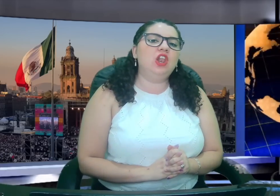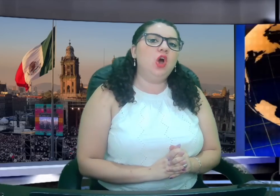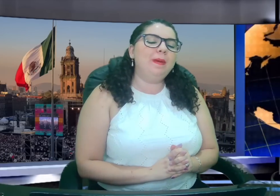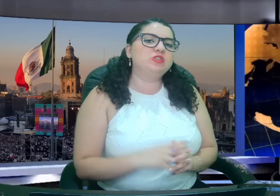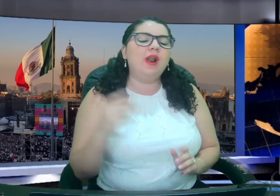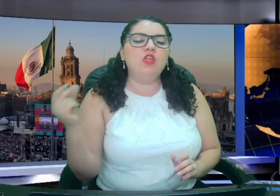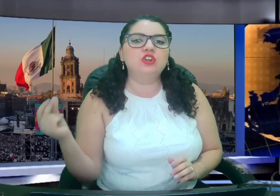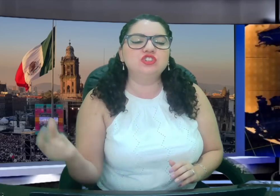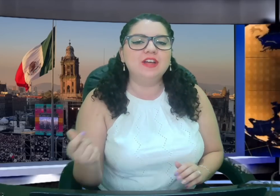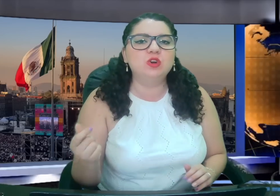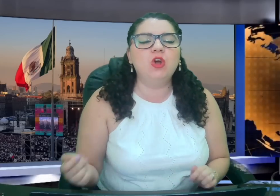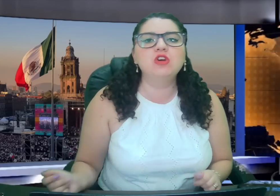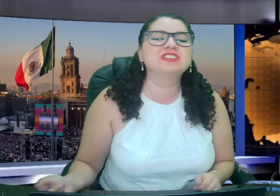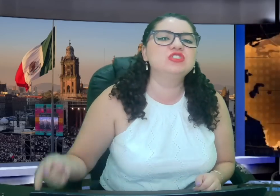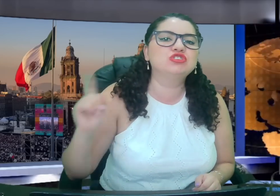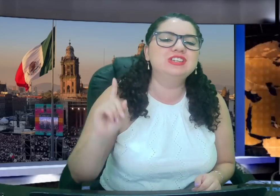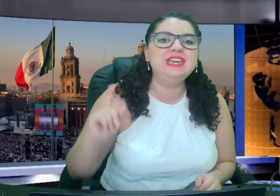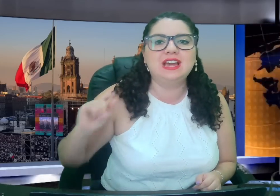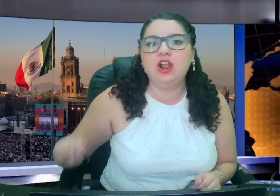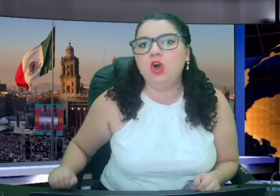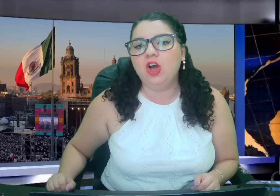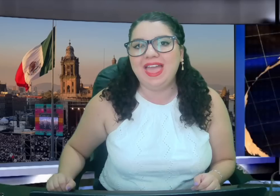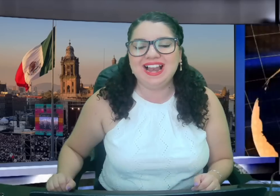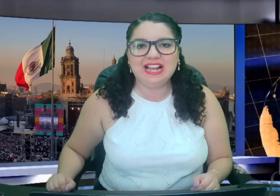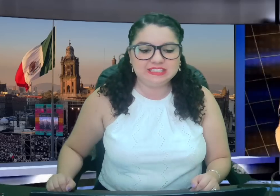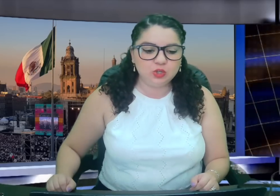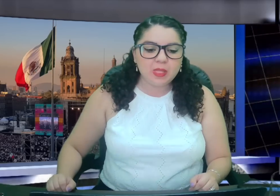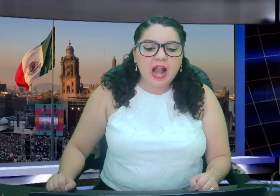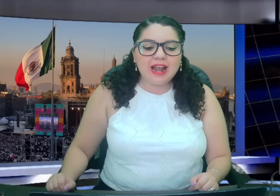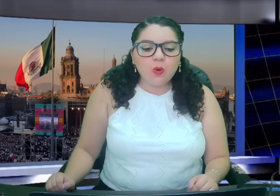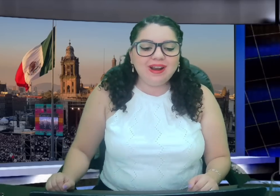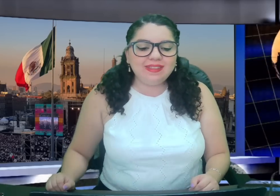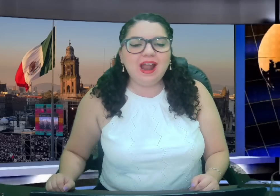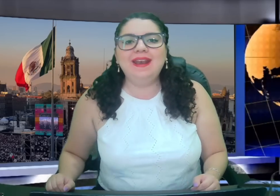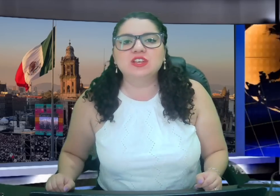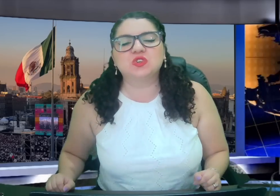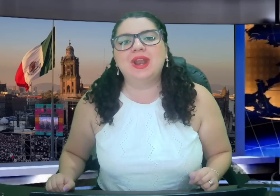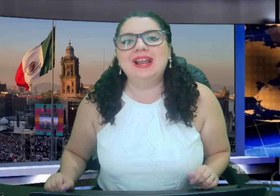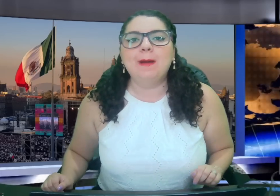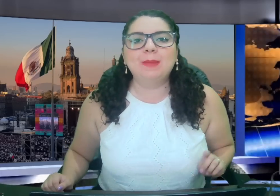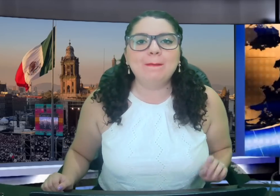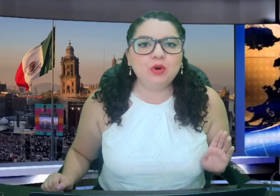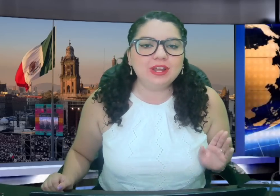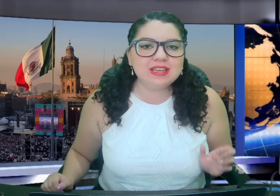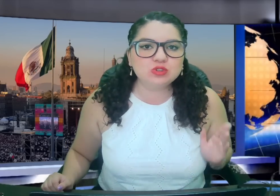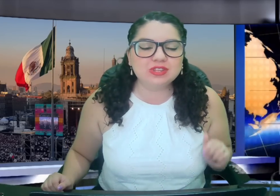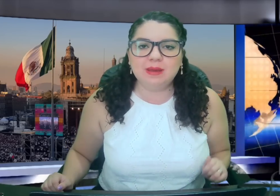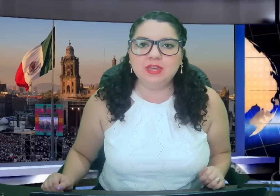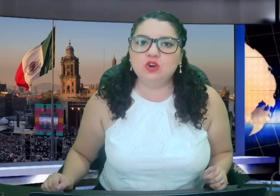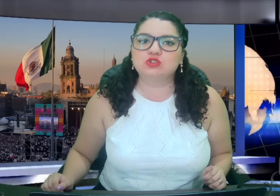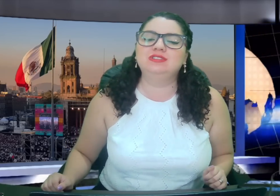presidente López Obrador ya tronó los dedos y jaló el gatillo. La Guardia Nacional va por